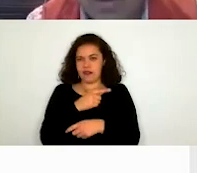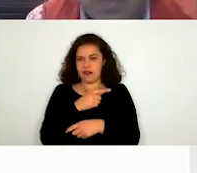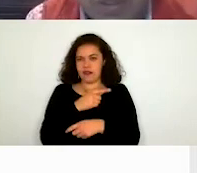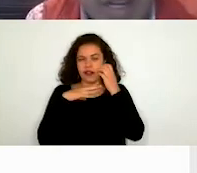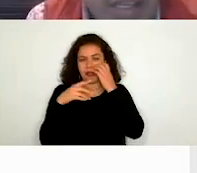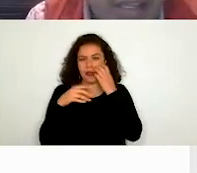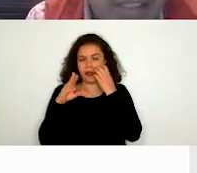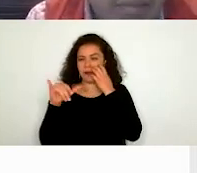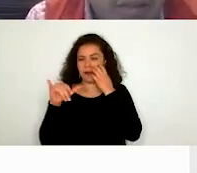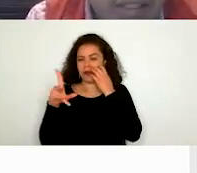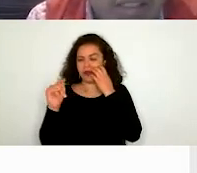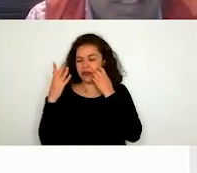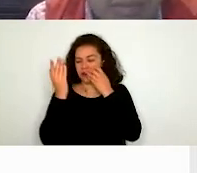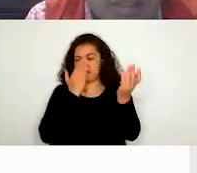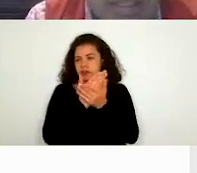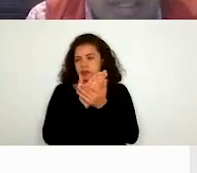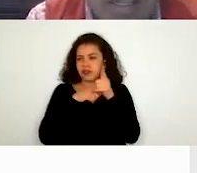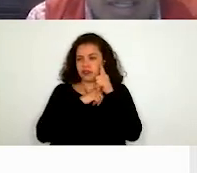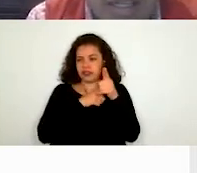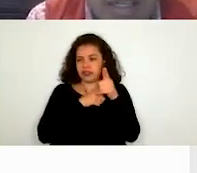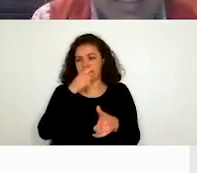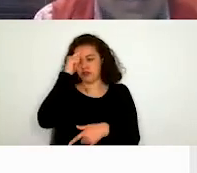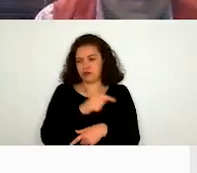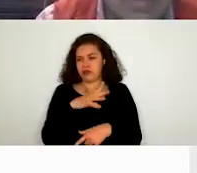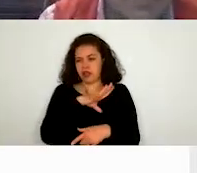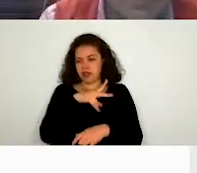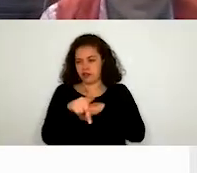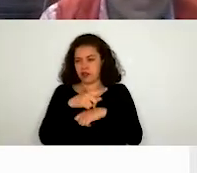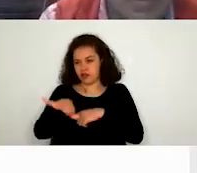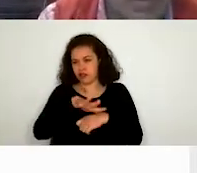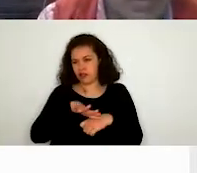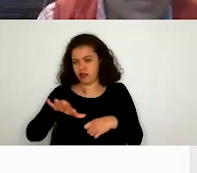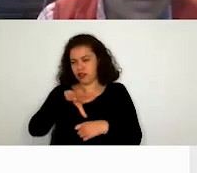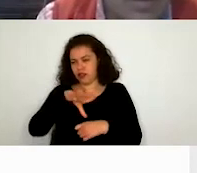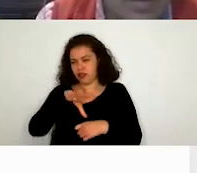y propondrá y dará seguimiento a las acciones que mitiguen el riesgo de la situación.